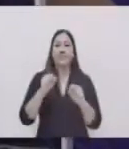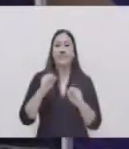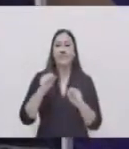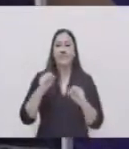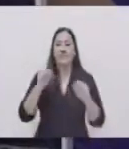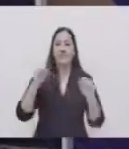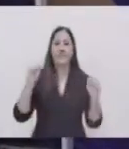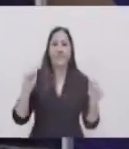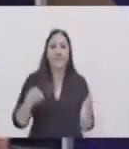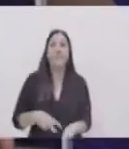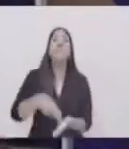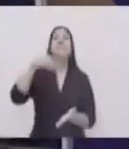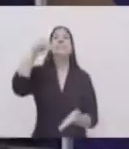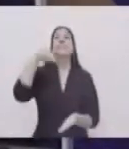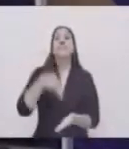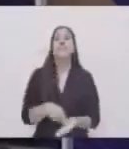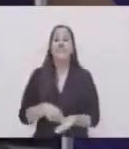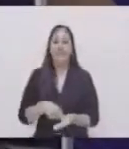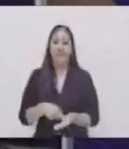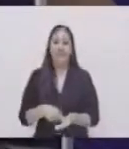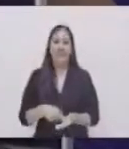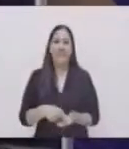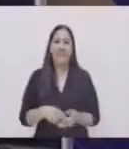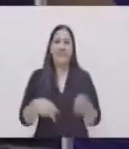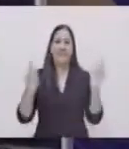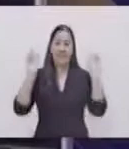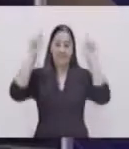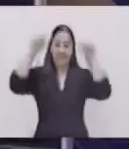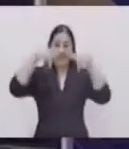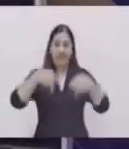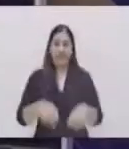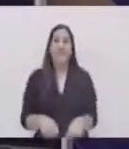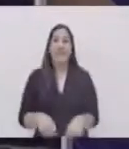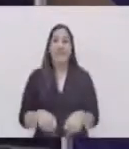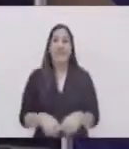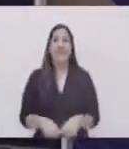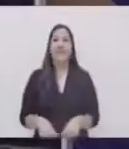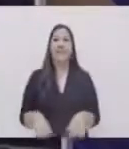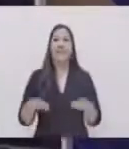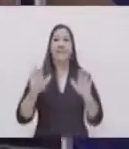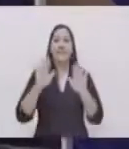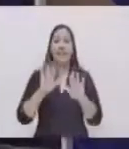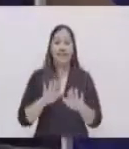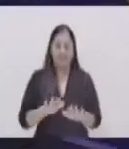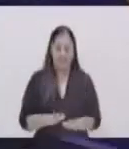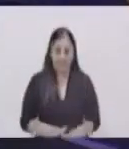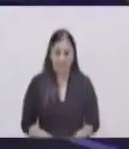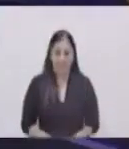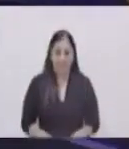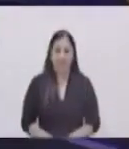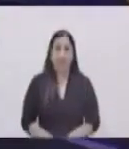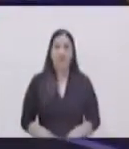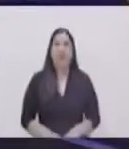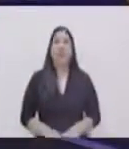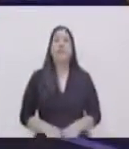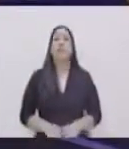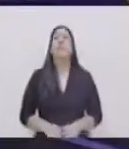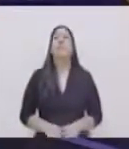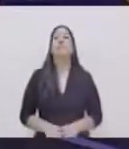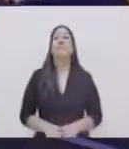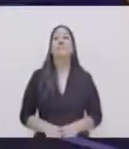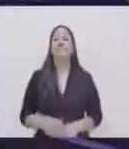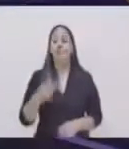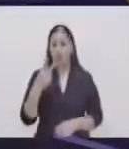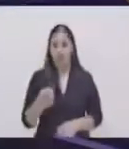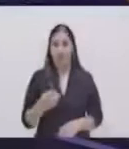3. Vamos a dar un brinquito, súbela una vez y luego vamos a bajar, bájala después.